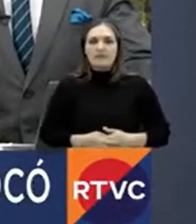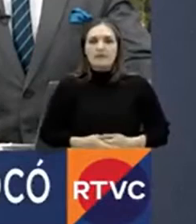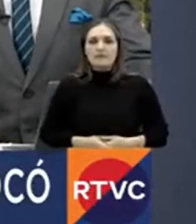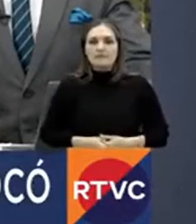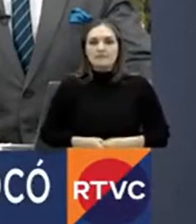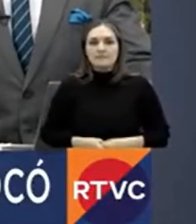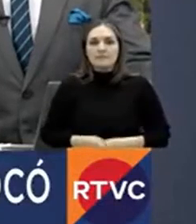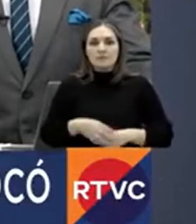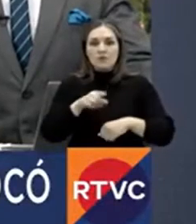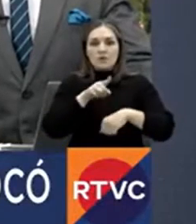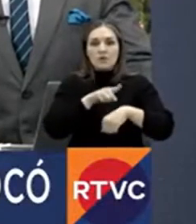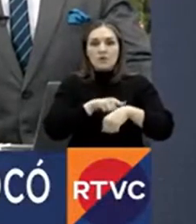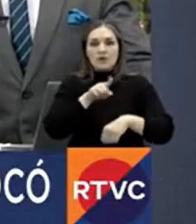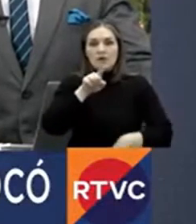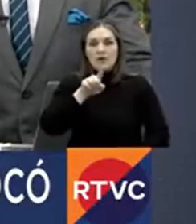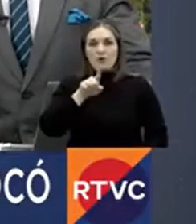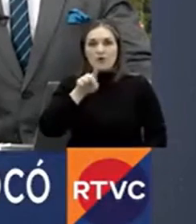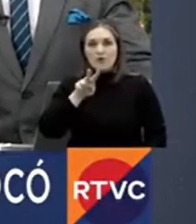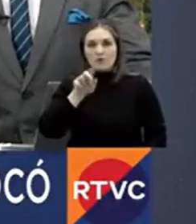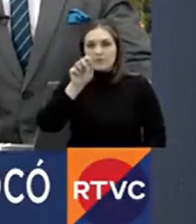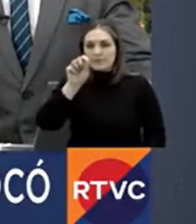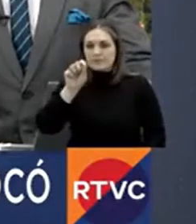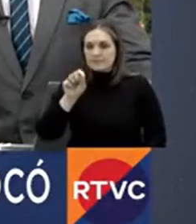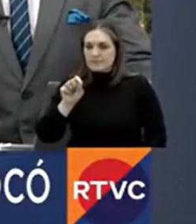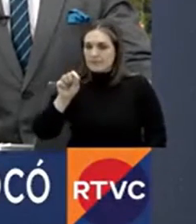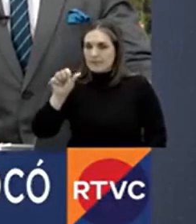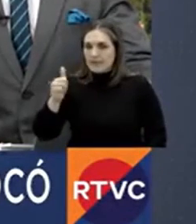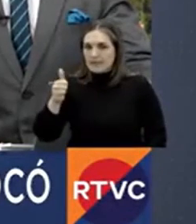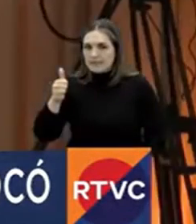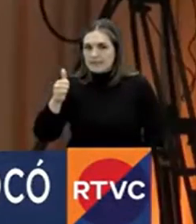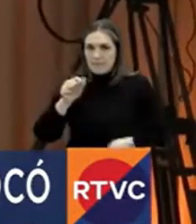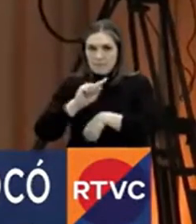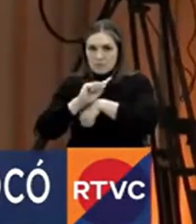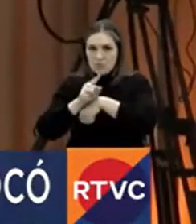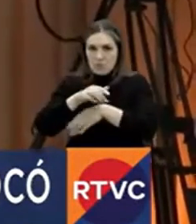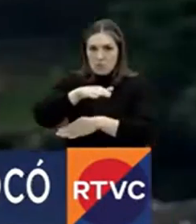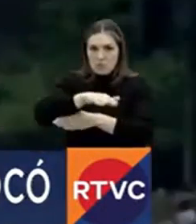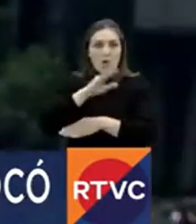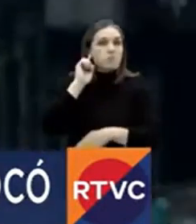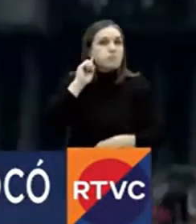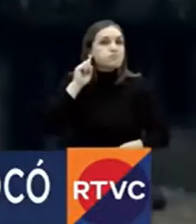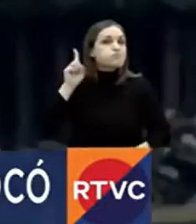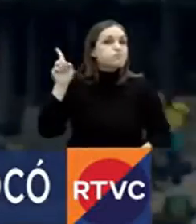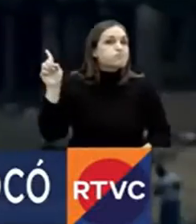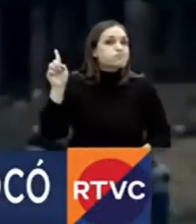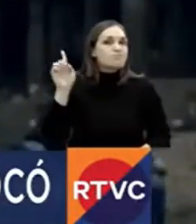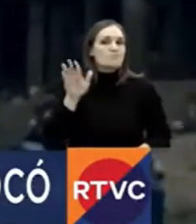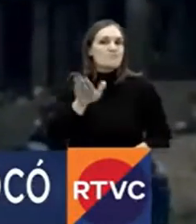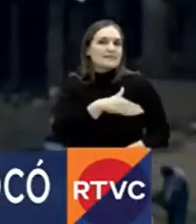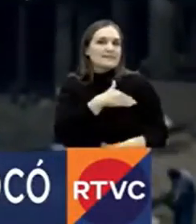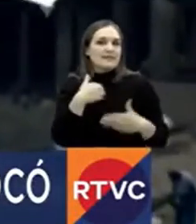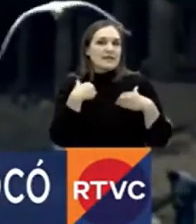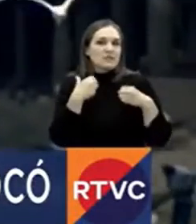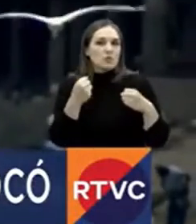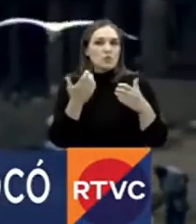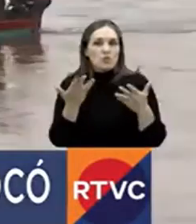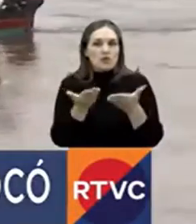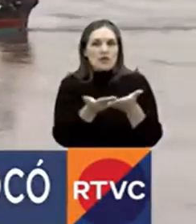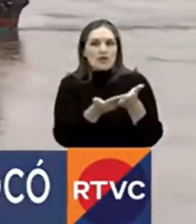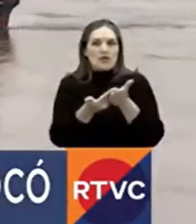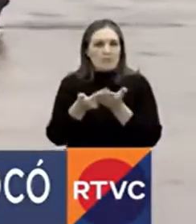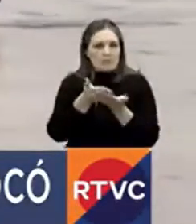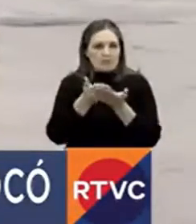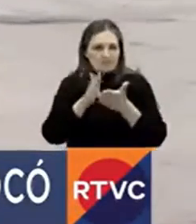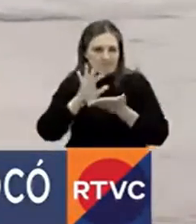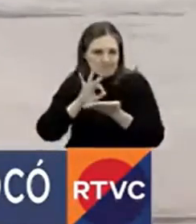Son las 12:10 de la tarde y a esta hora la ministra de Salud, Carolina Corcho, participa en una audiencia pública en Quibdó, Chocó, citada por la